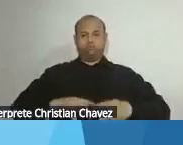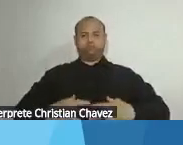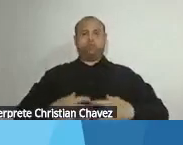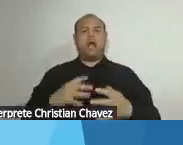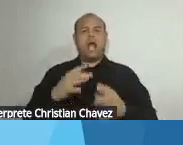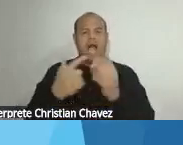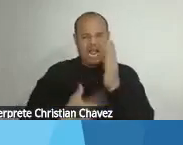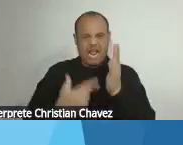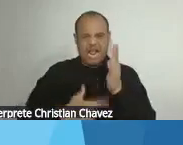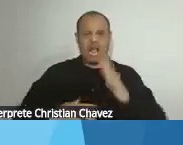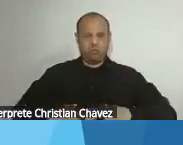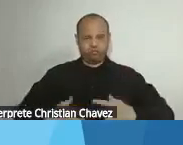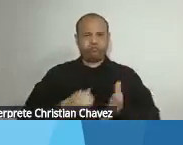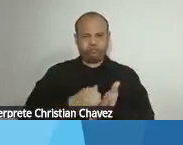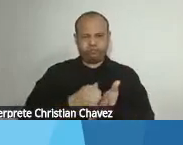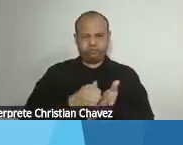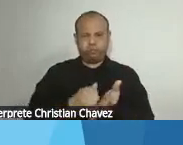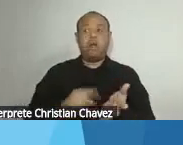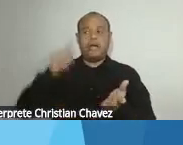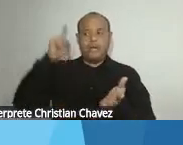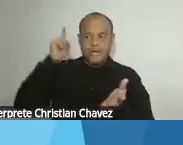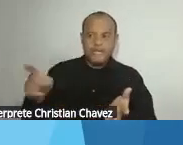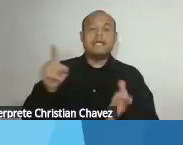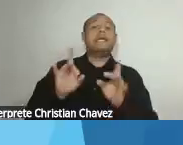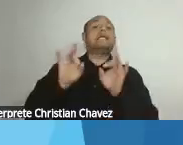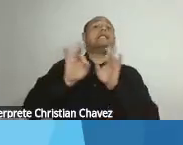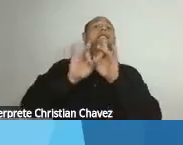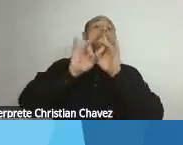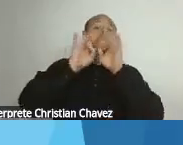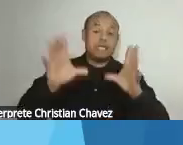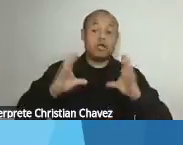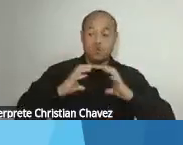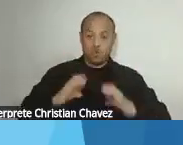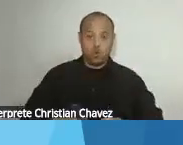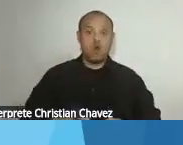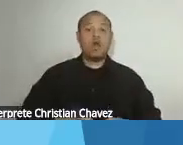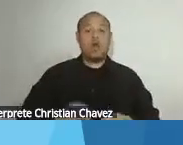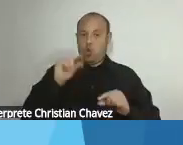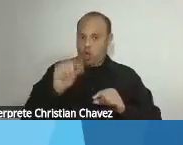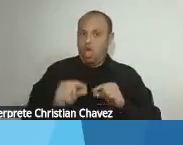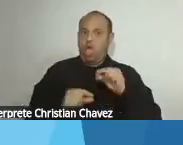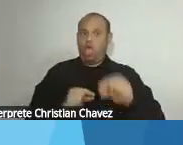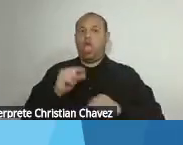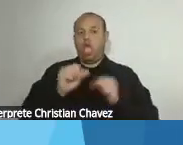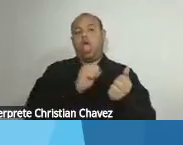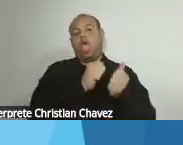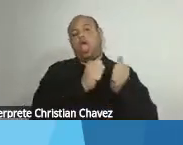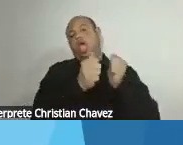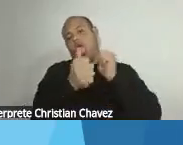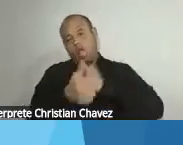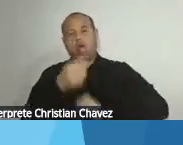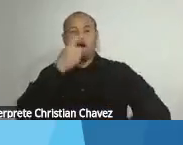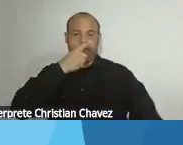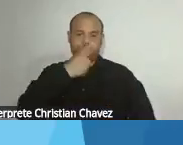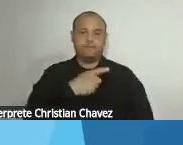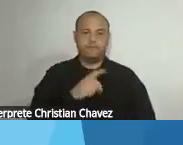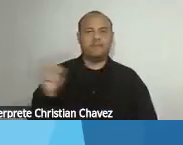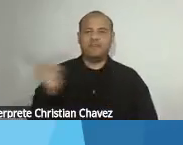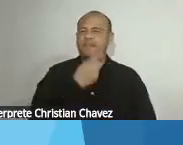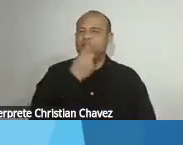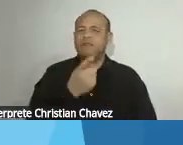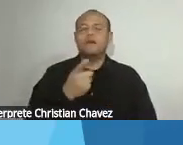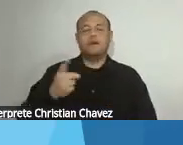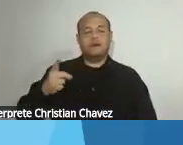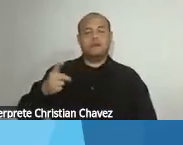de riesgo de provocar alguna alteración metabólica. Se dice que en mexicanos, aquellos que tienen la circunferencia